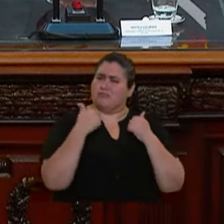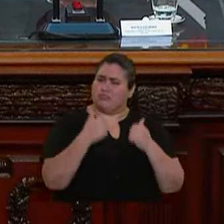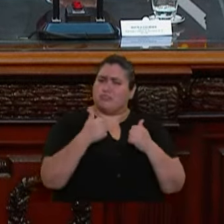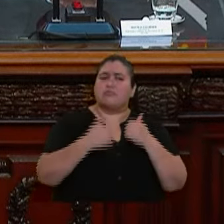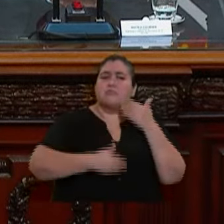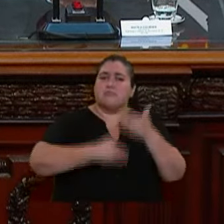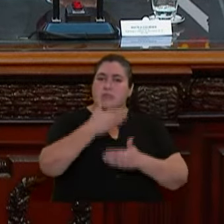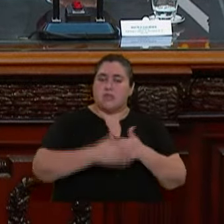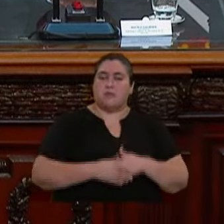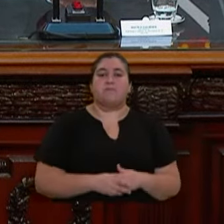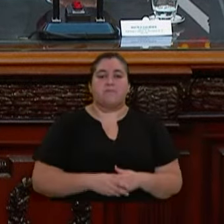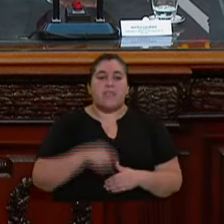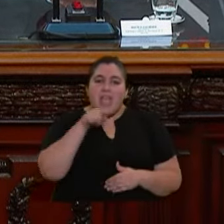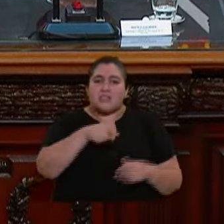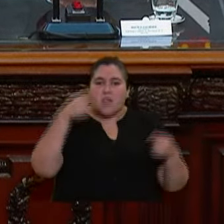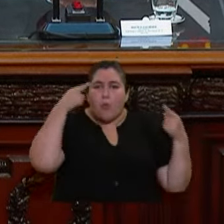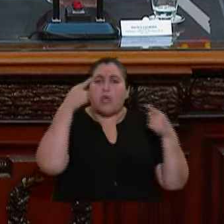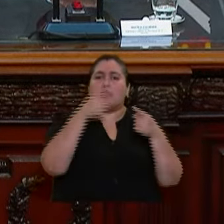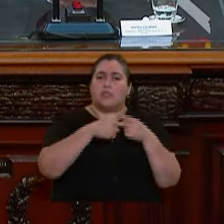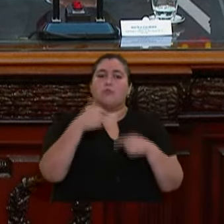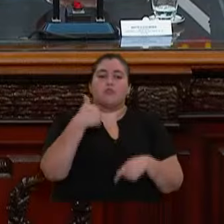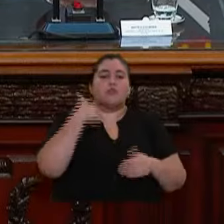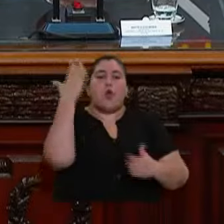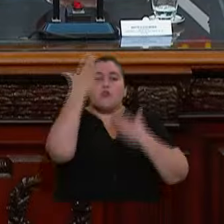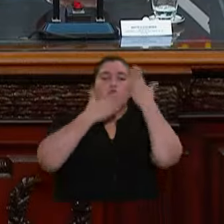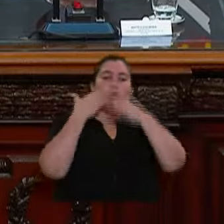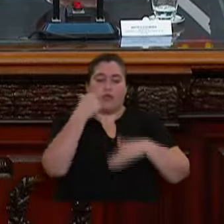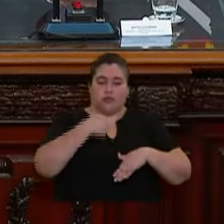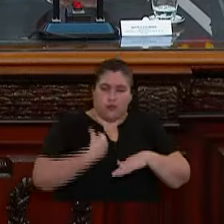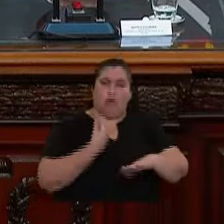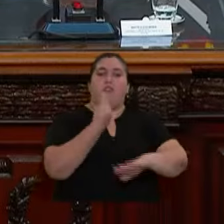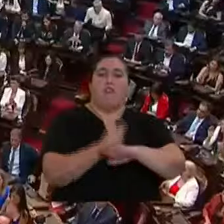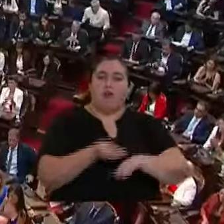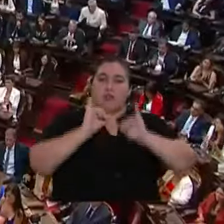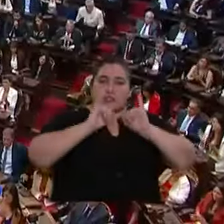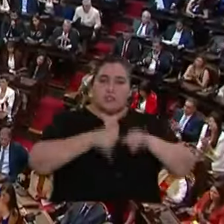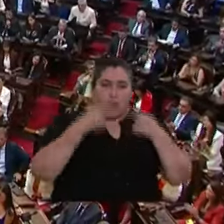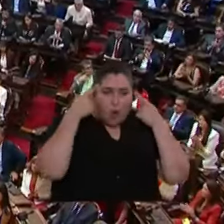nos caracterizó. Ese es el país con el que sueño y para el que gobierno.